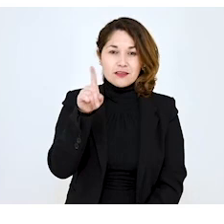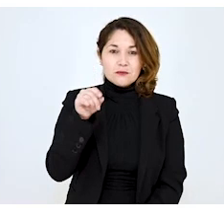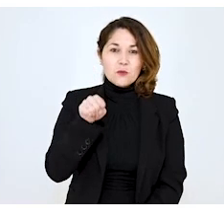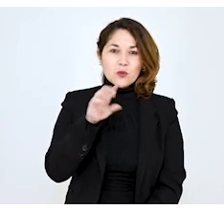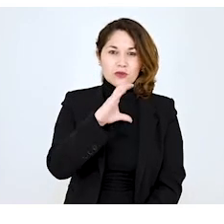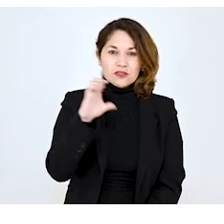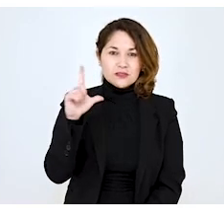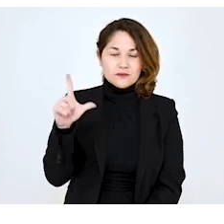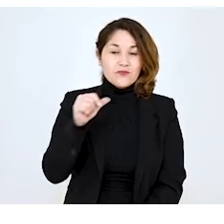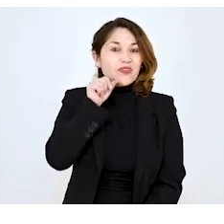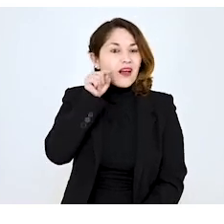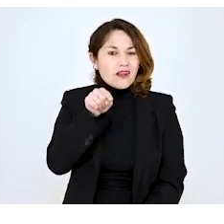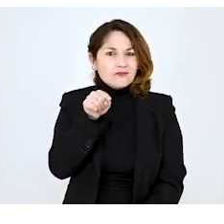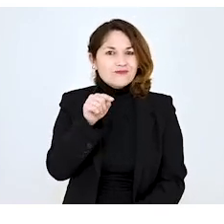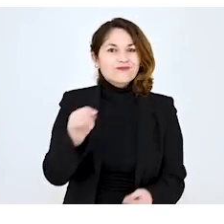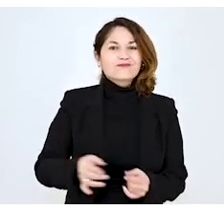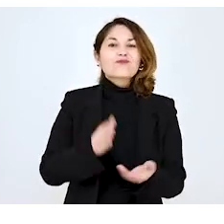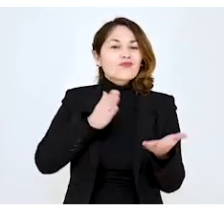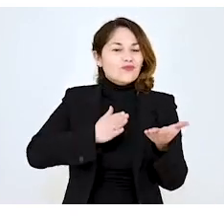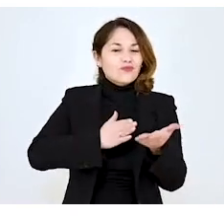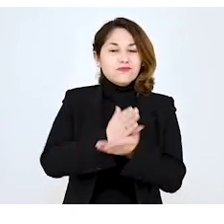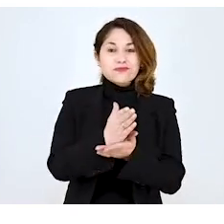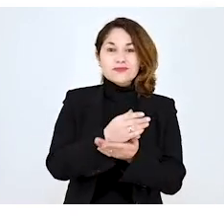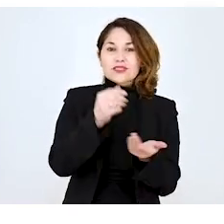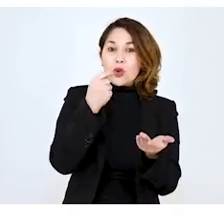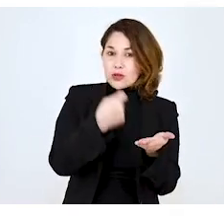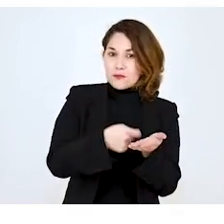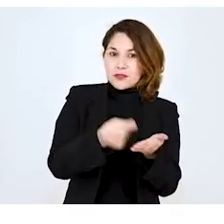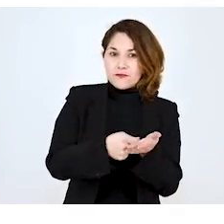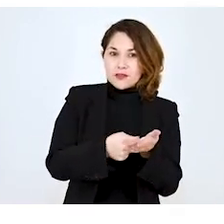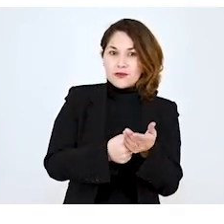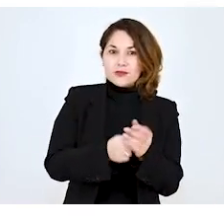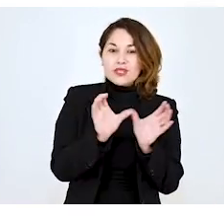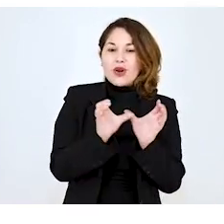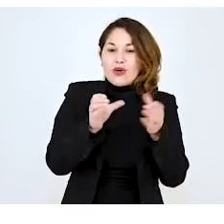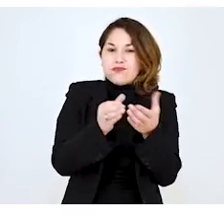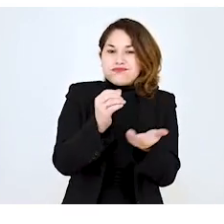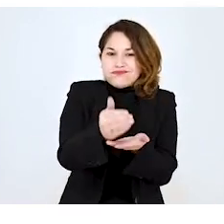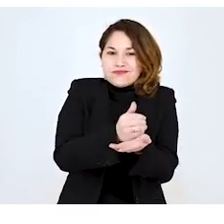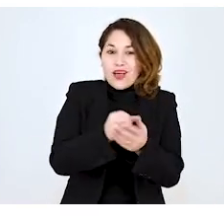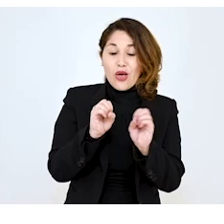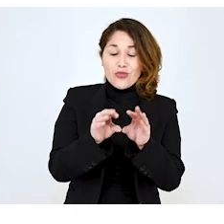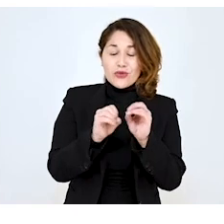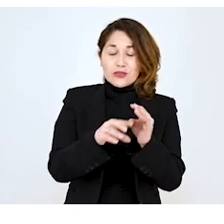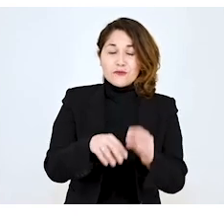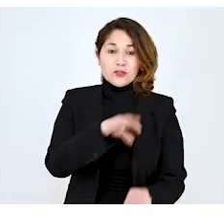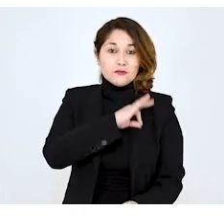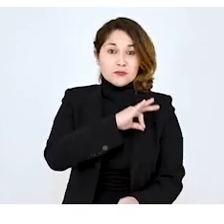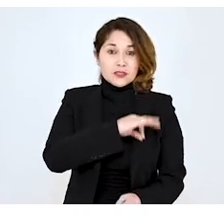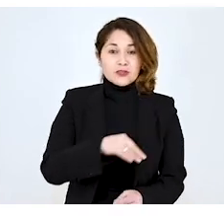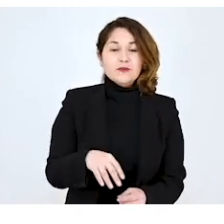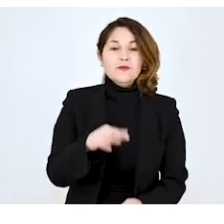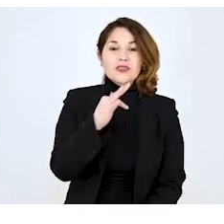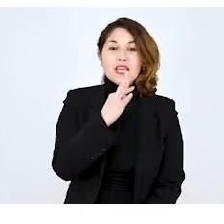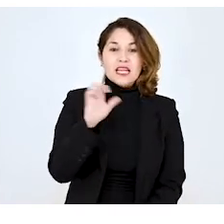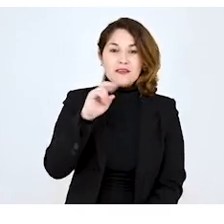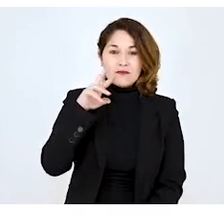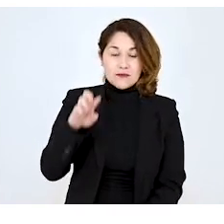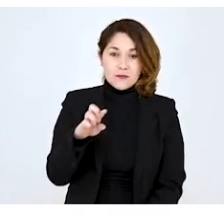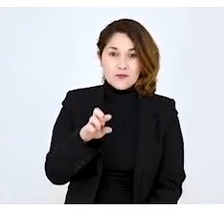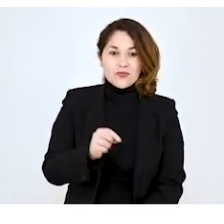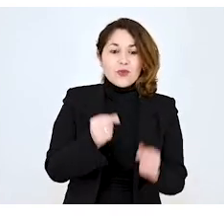www.ciedes.cl. Esta es una iniciativa financiada por el Fondo para la Educación Previsional FEP, administrado por